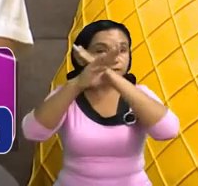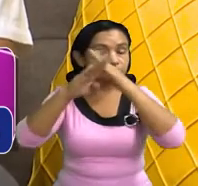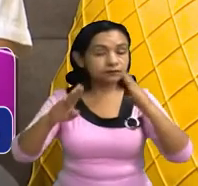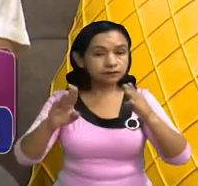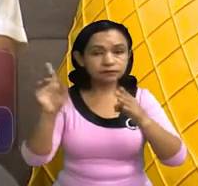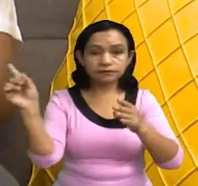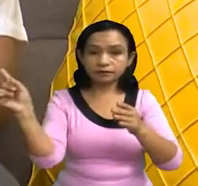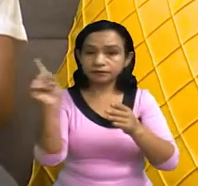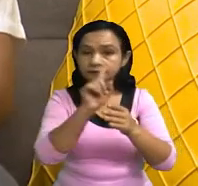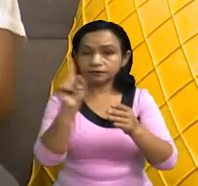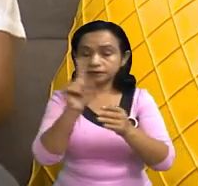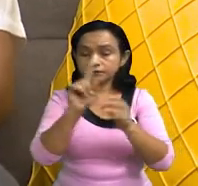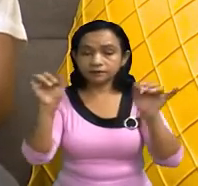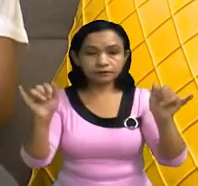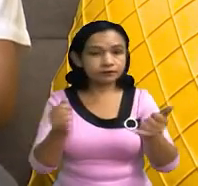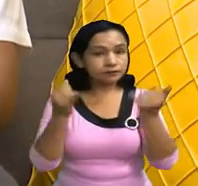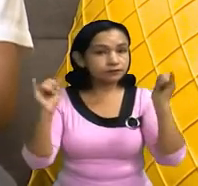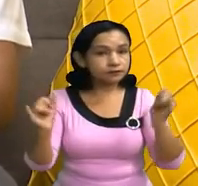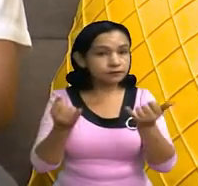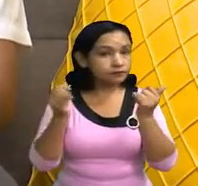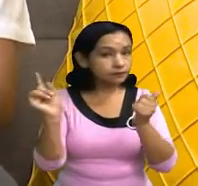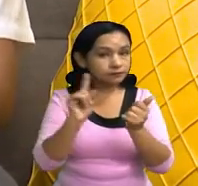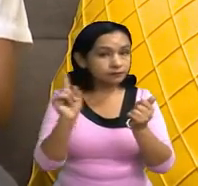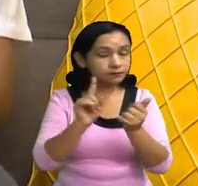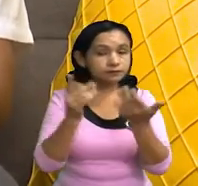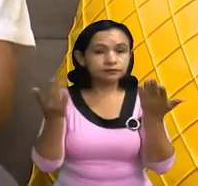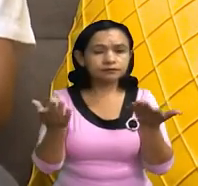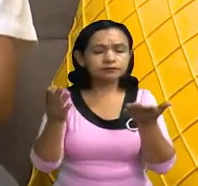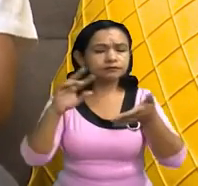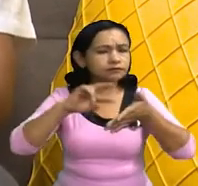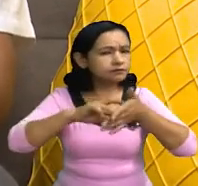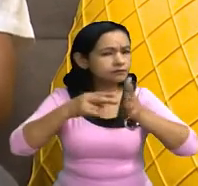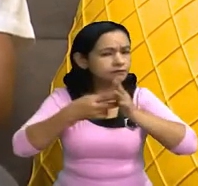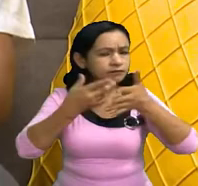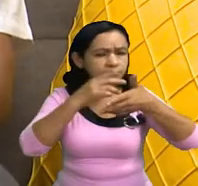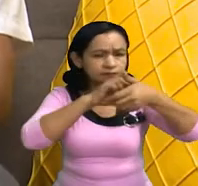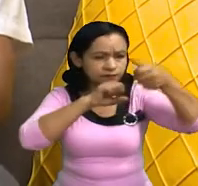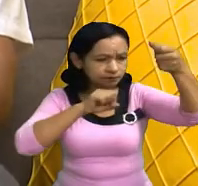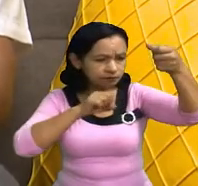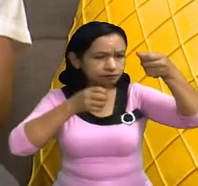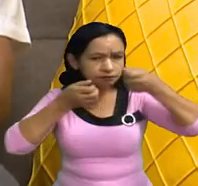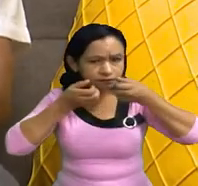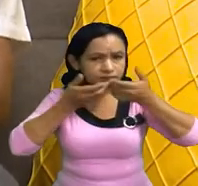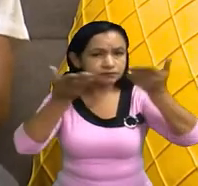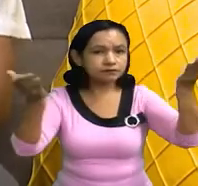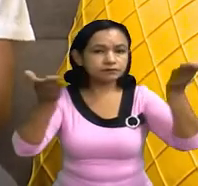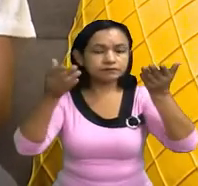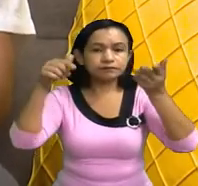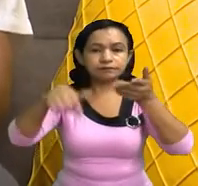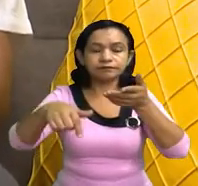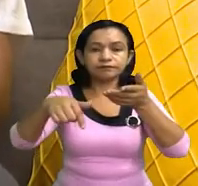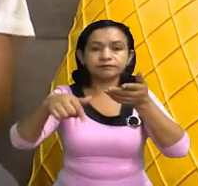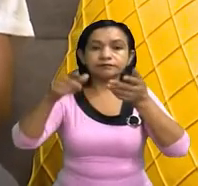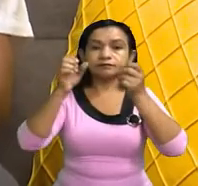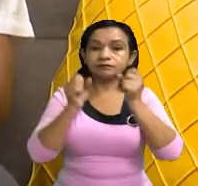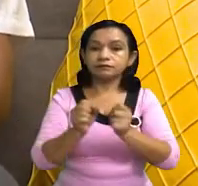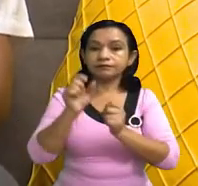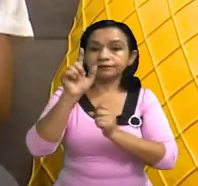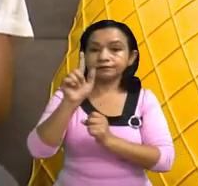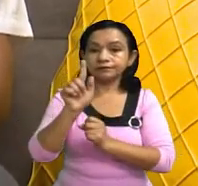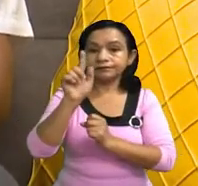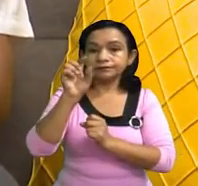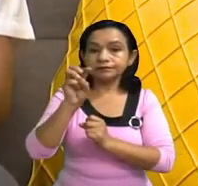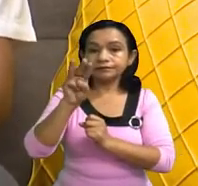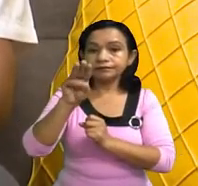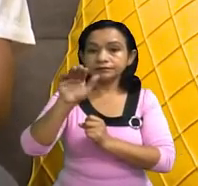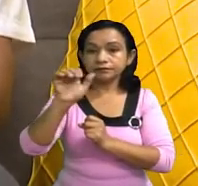juega. Y para entender estas dimensiones y lo que implica en principio esta proclama y los objetivos que busca, pues me encuentro con Tomás Valdés, el hermano